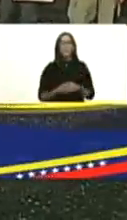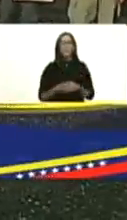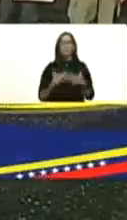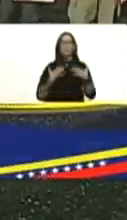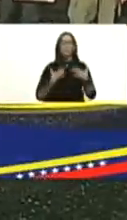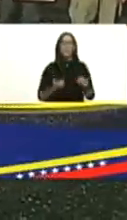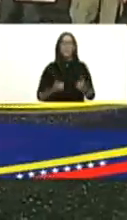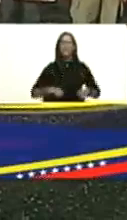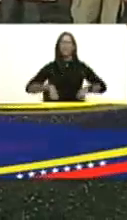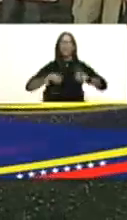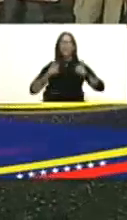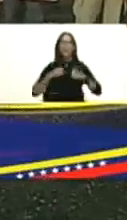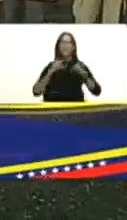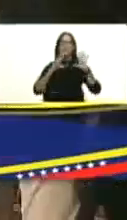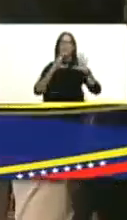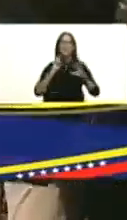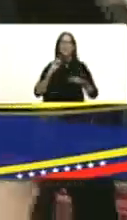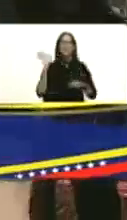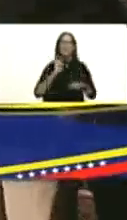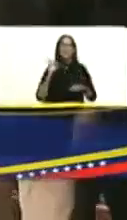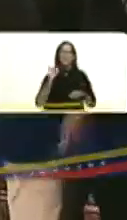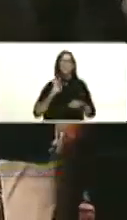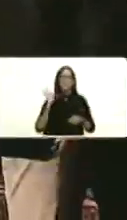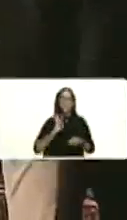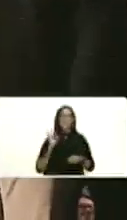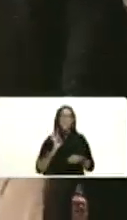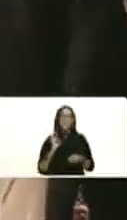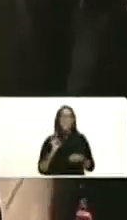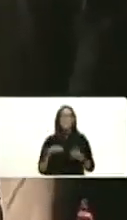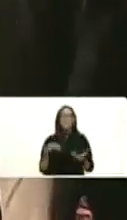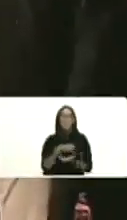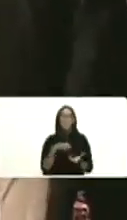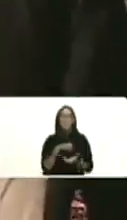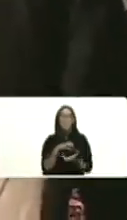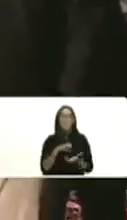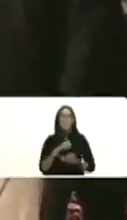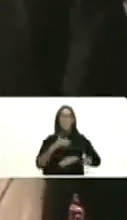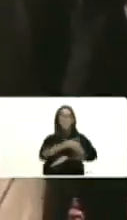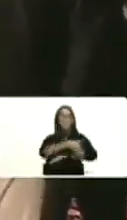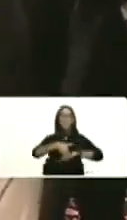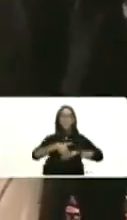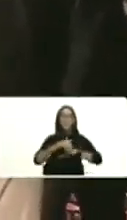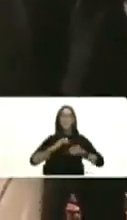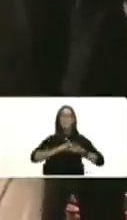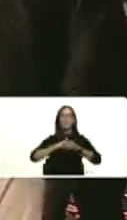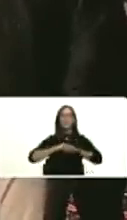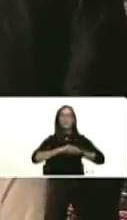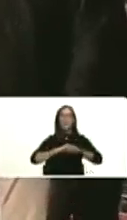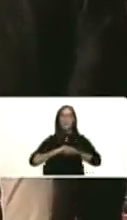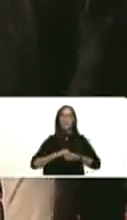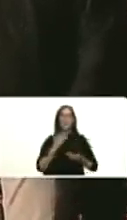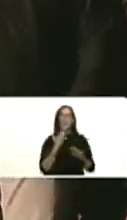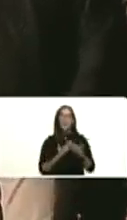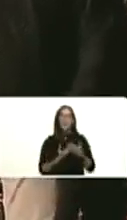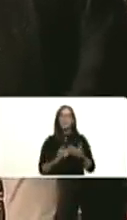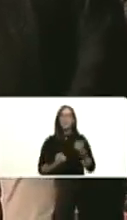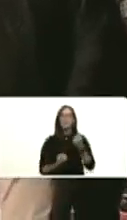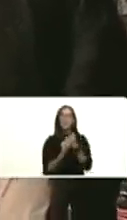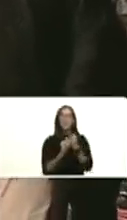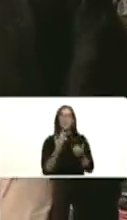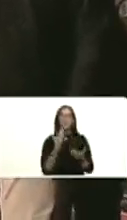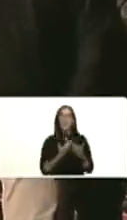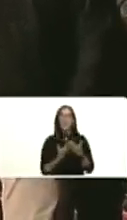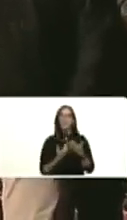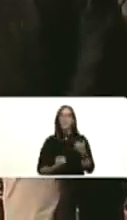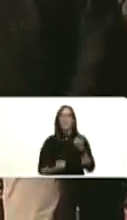más del 80% de las fallas de borde en el estado de Trujillo gracias a su apoyo gracias al apoyo del gobierno